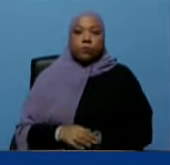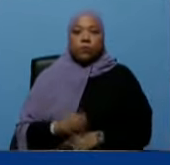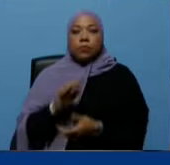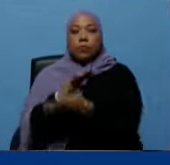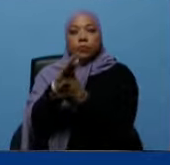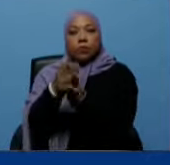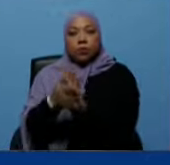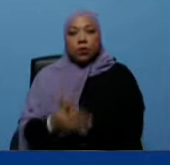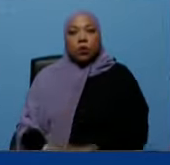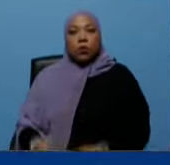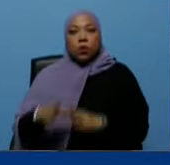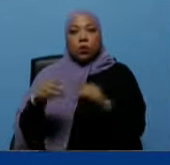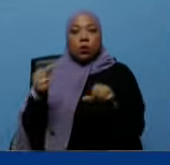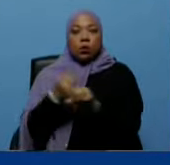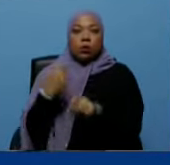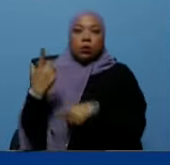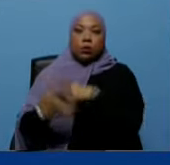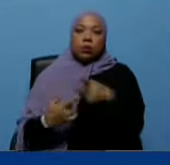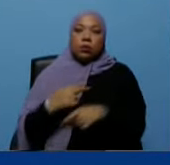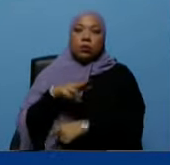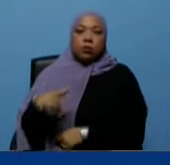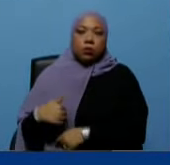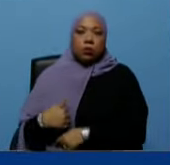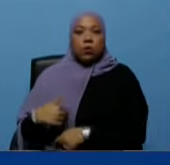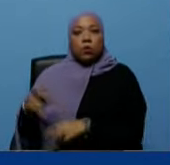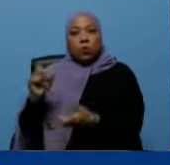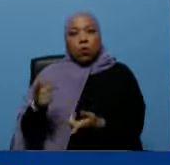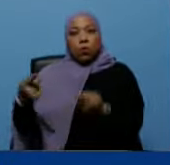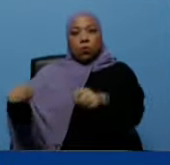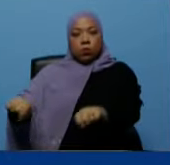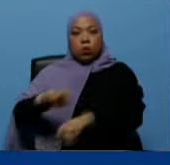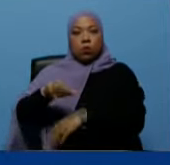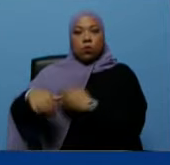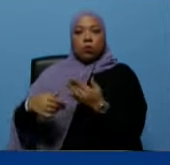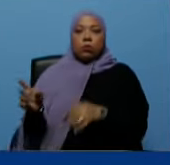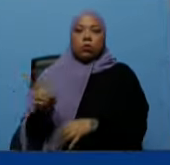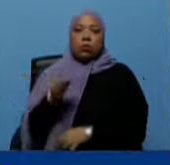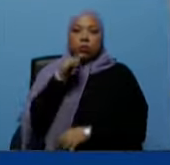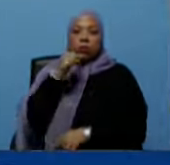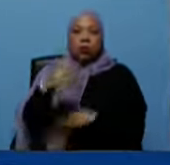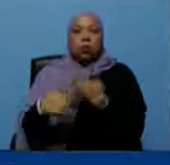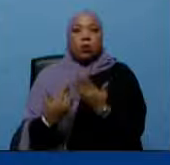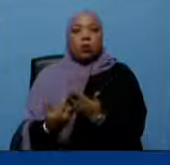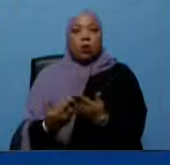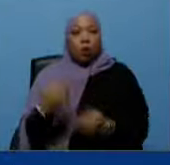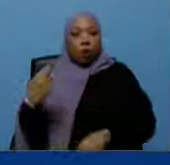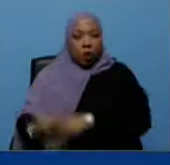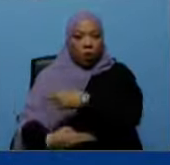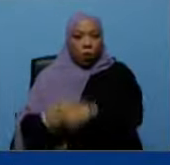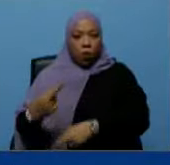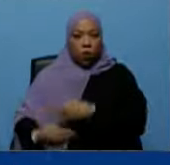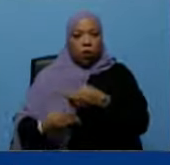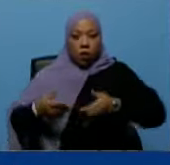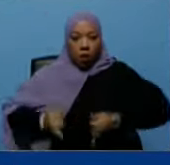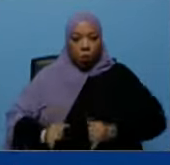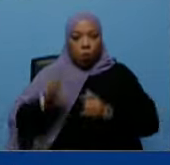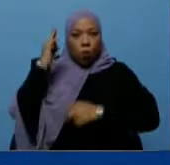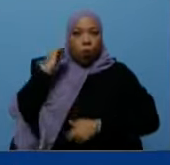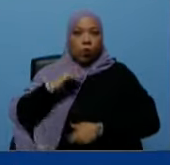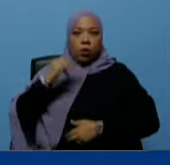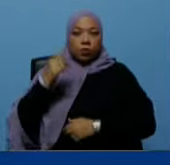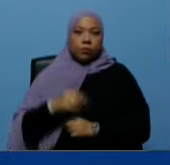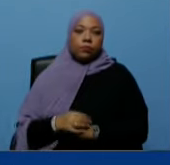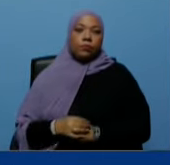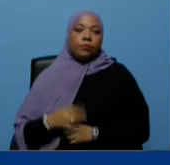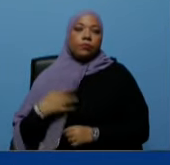eliminando todas las acciones criminales de ese gran bloqueo que han hecho nuestra patria. Pero somos revolucionarios hijos de Bolívar, comandante